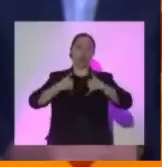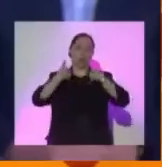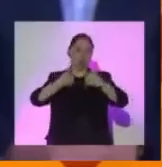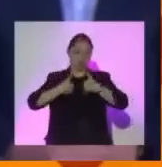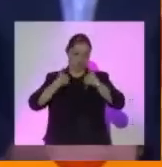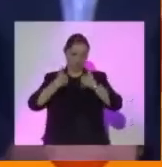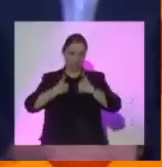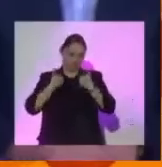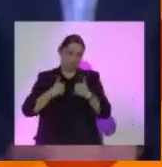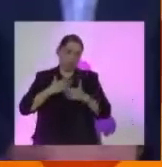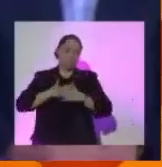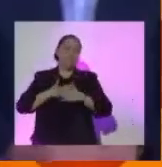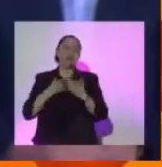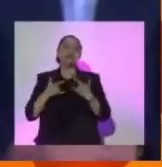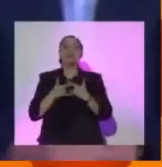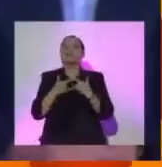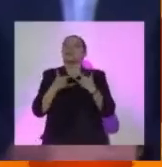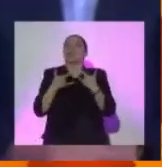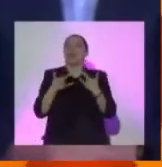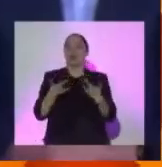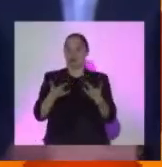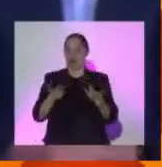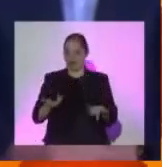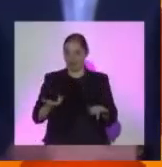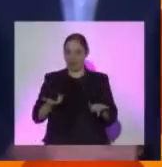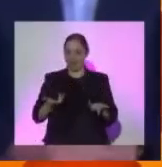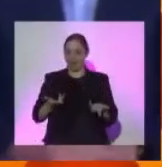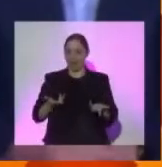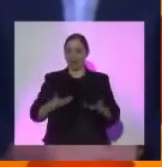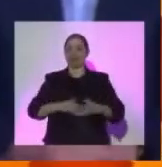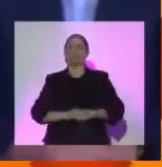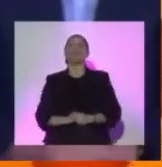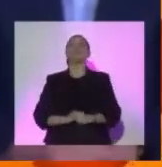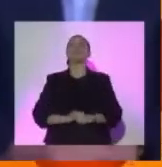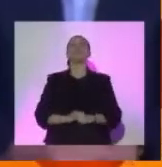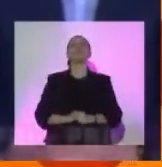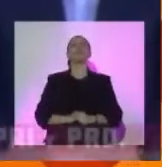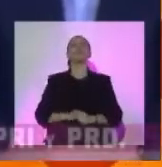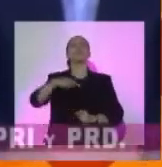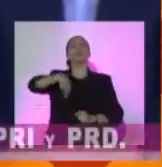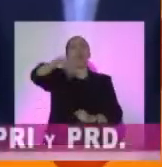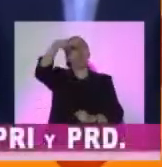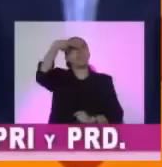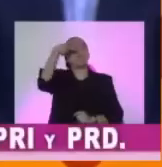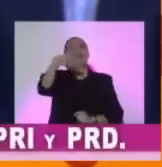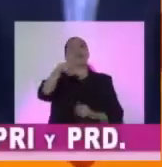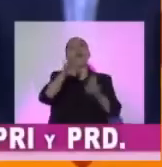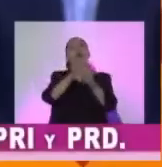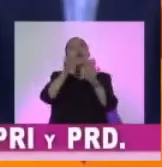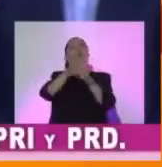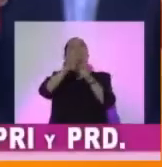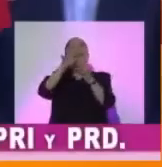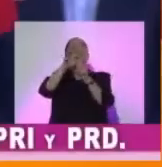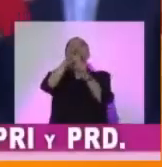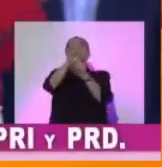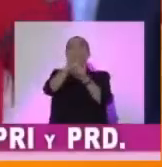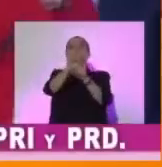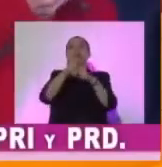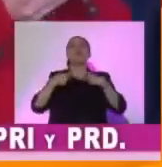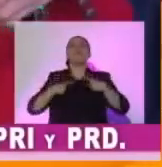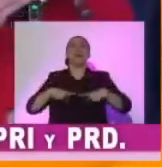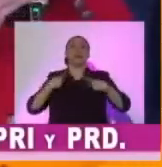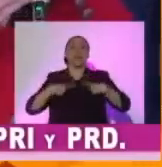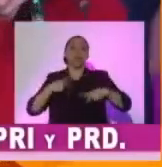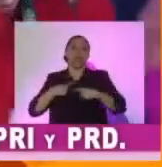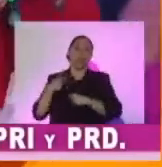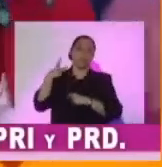de perfiles los reciclan Ya teníamos un rato que no escuchábamos de Fernando Gómez Mont que forman parte de este